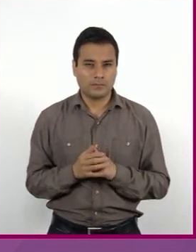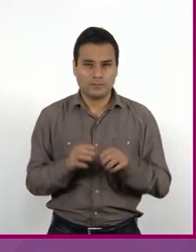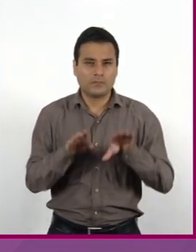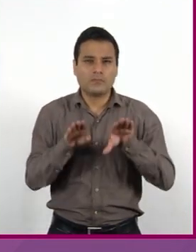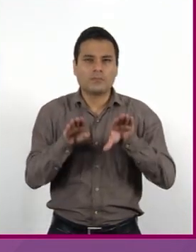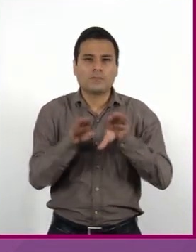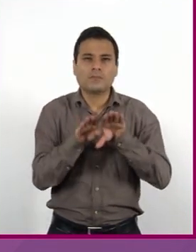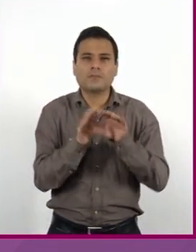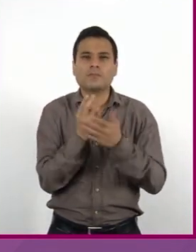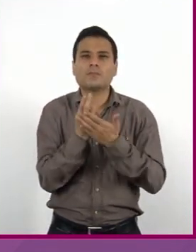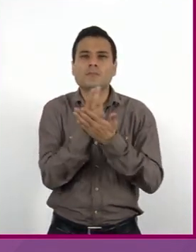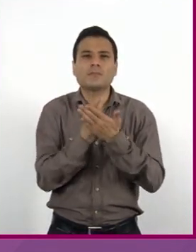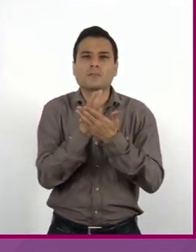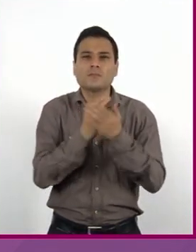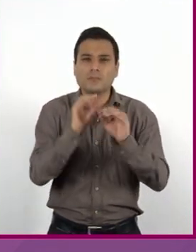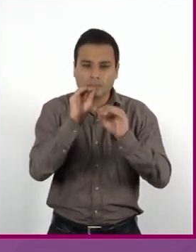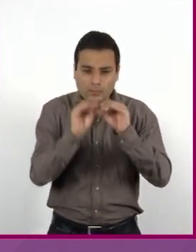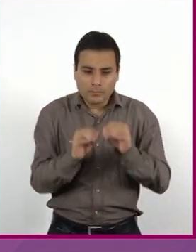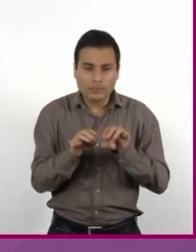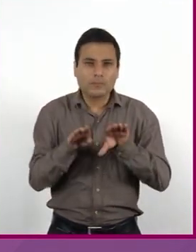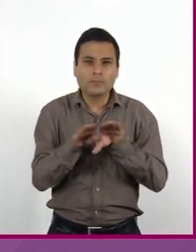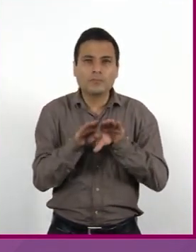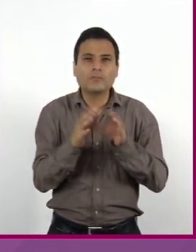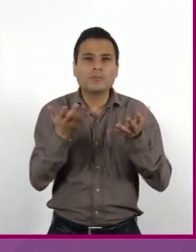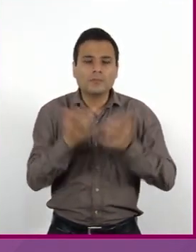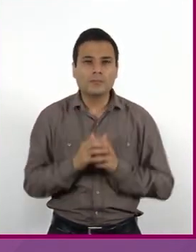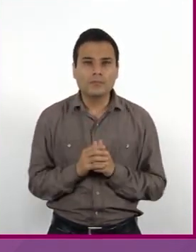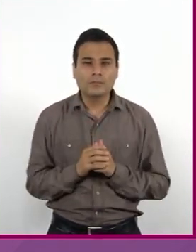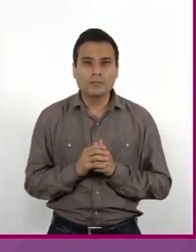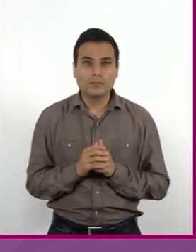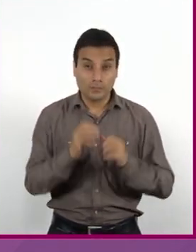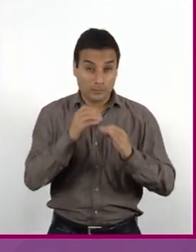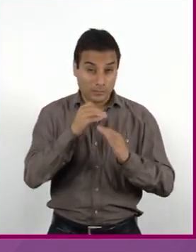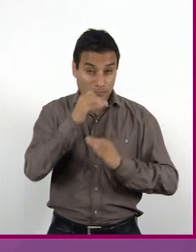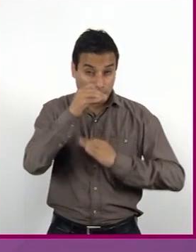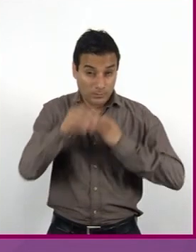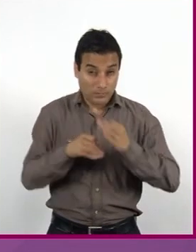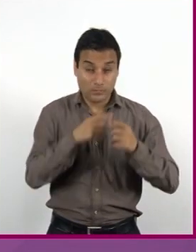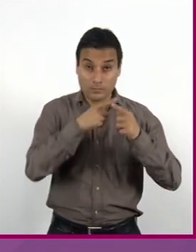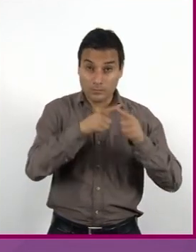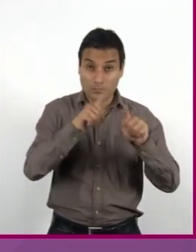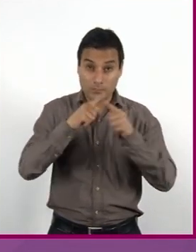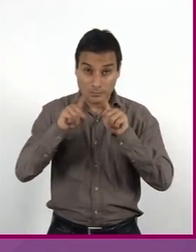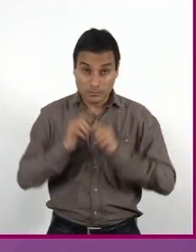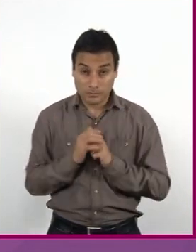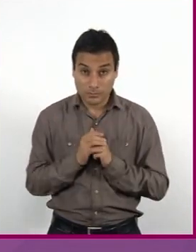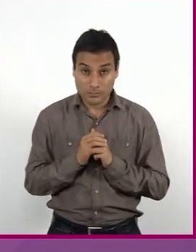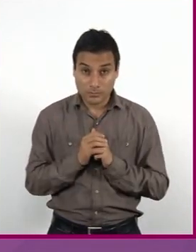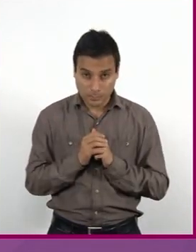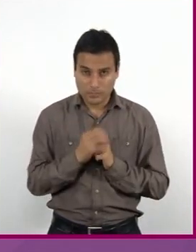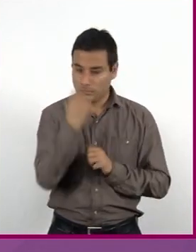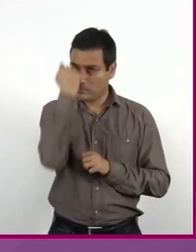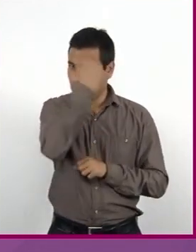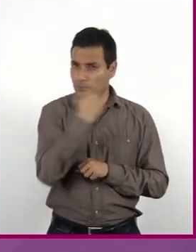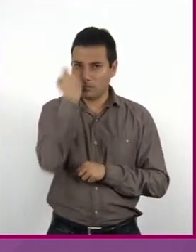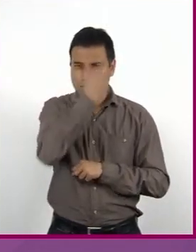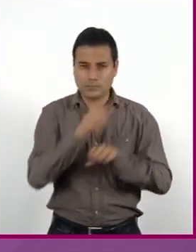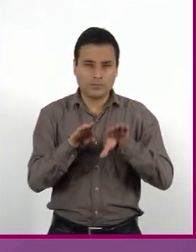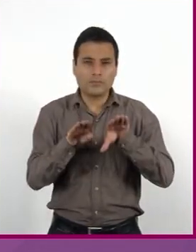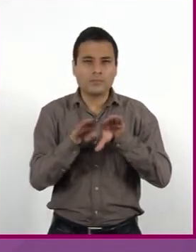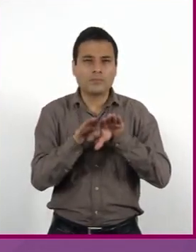sus desarrollos planos? ¿Qué dicen? ¿Todos serán diferentes? ¿Cómo son las formas de sus caras